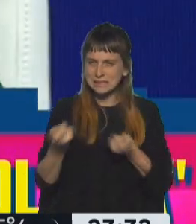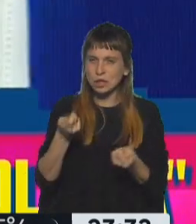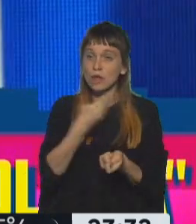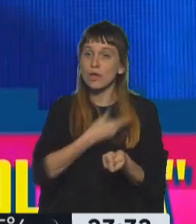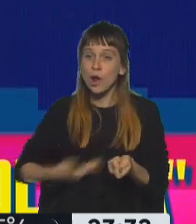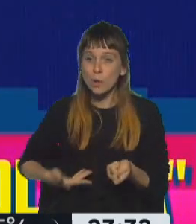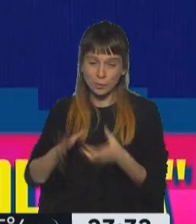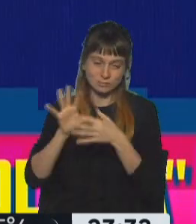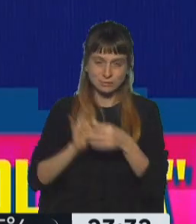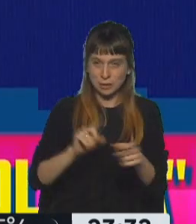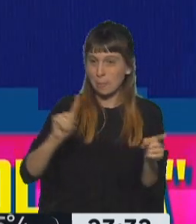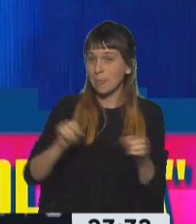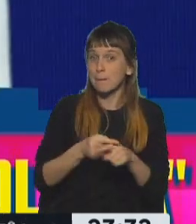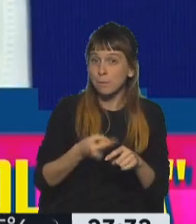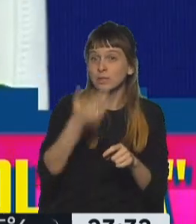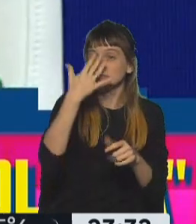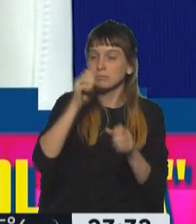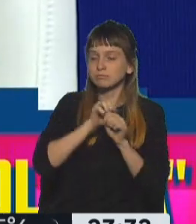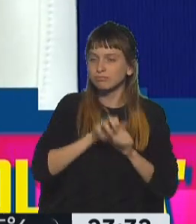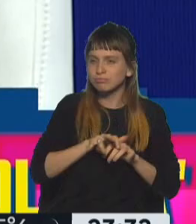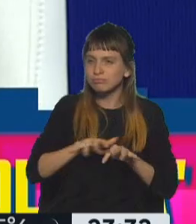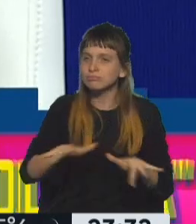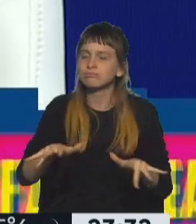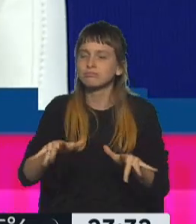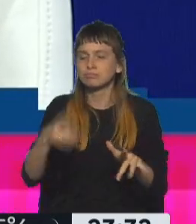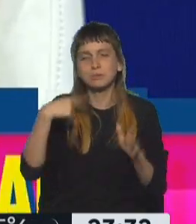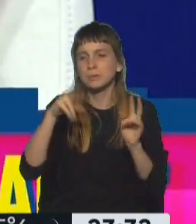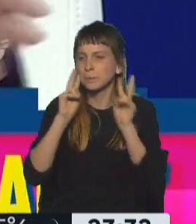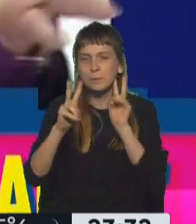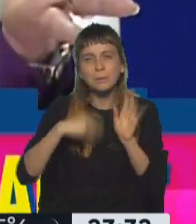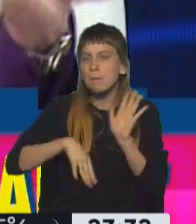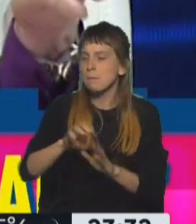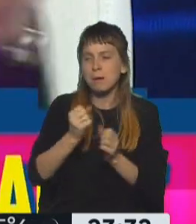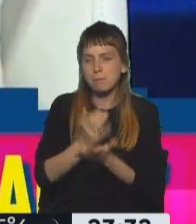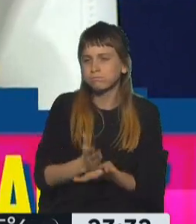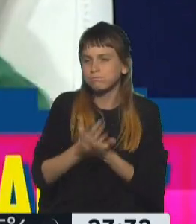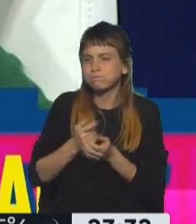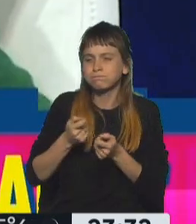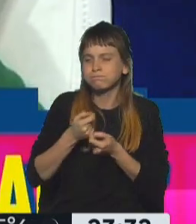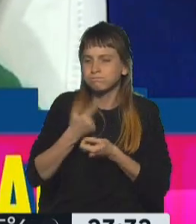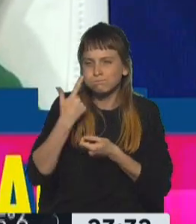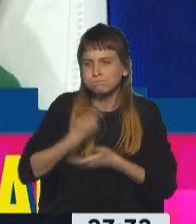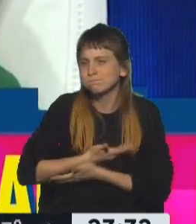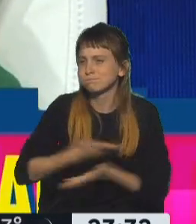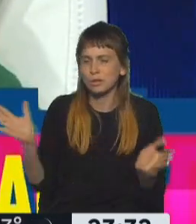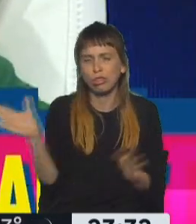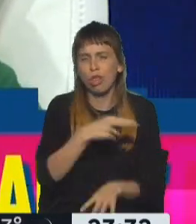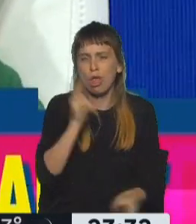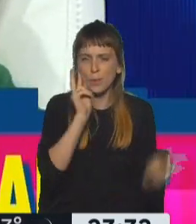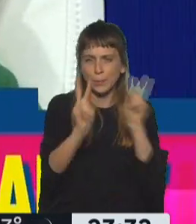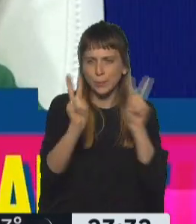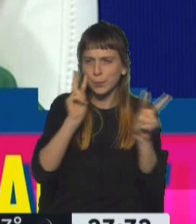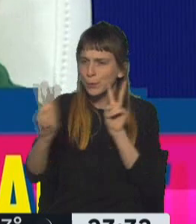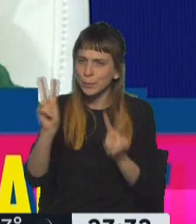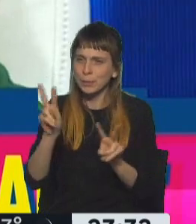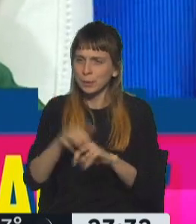de la política, y que luego se acentuó, obviamente, con lo que ya todos conocemos y que en estos días ha tenido, bueno,